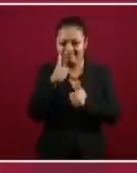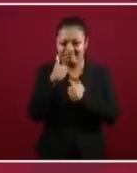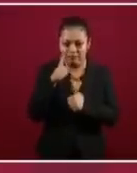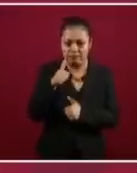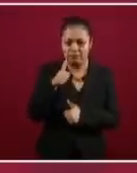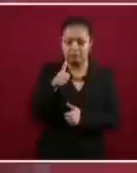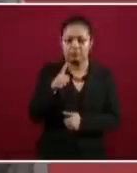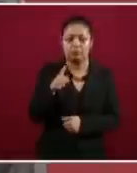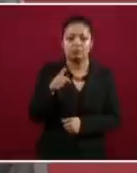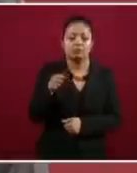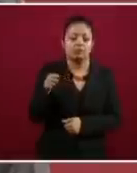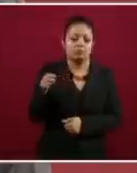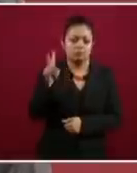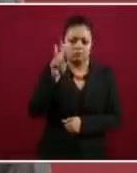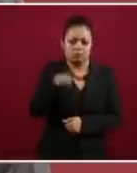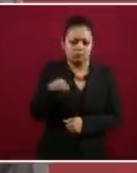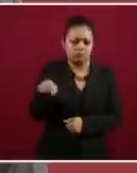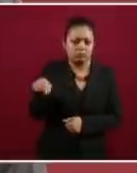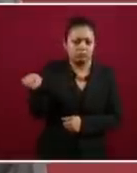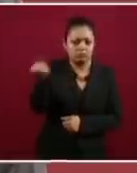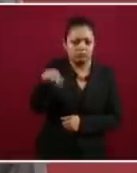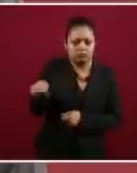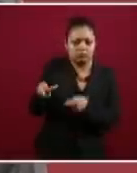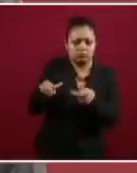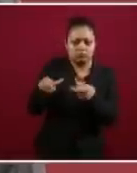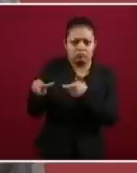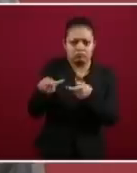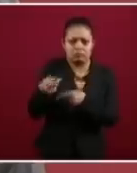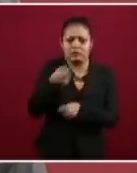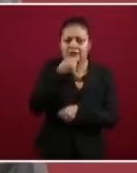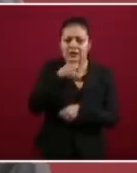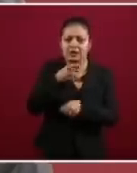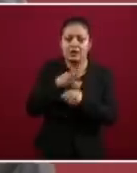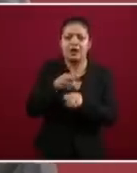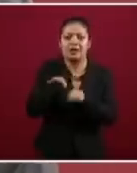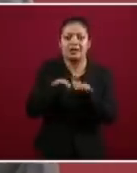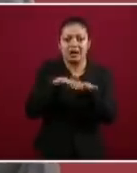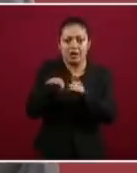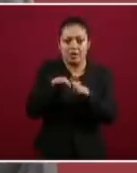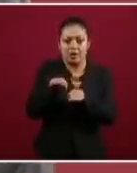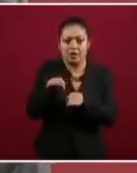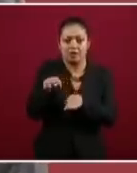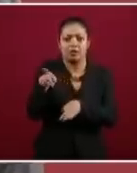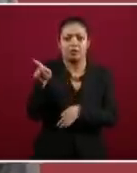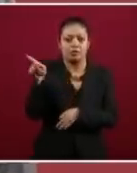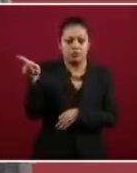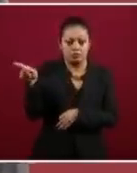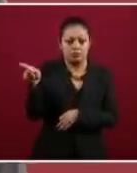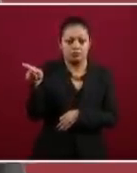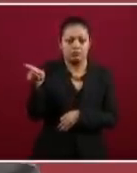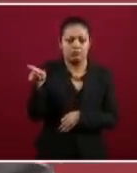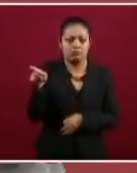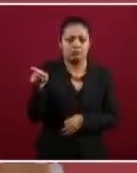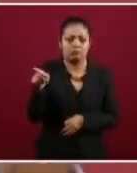ellos llevan a cabo, la Secretaría del Trabajo es la que va